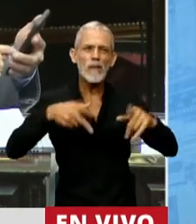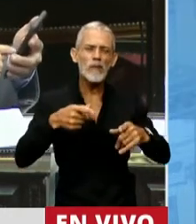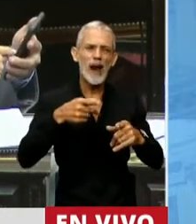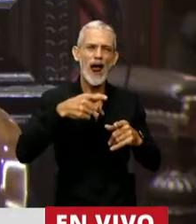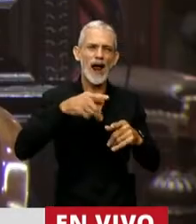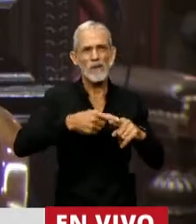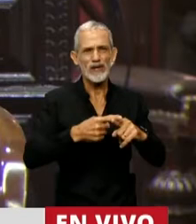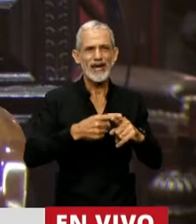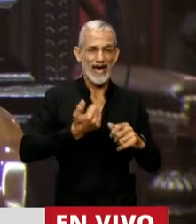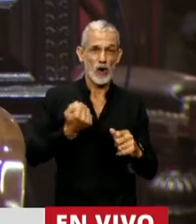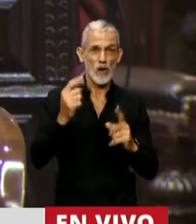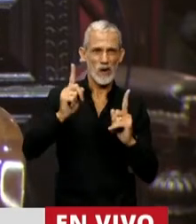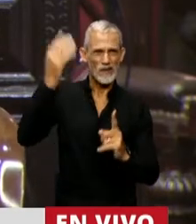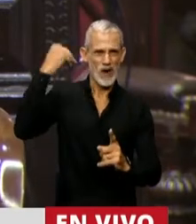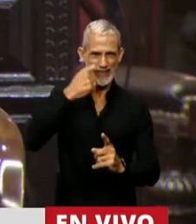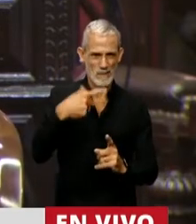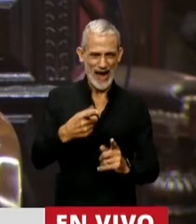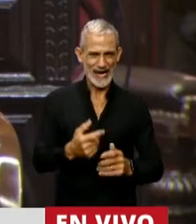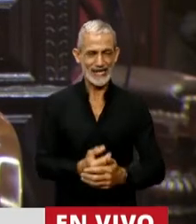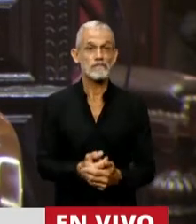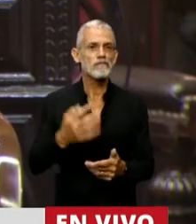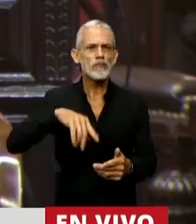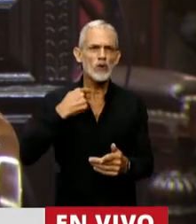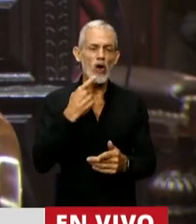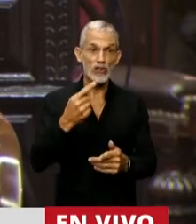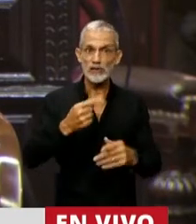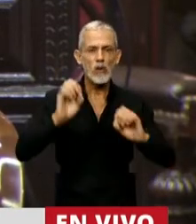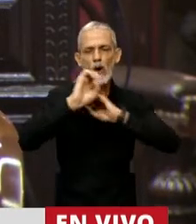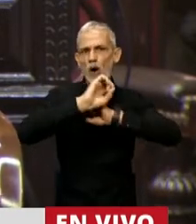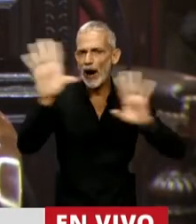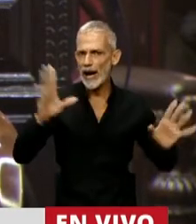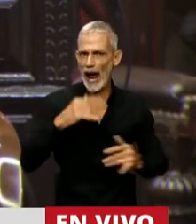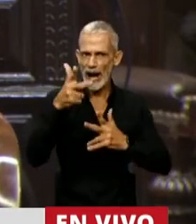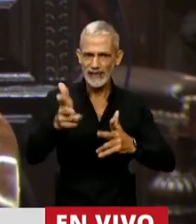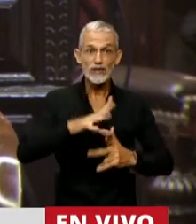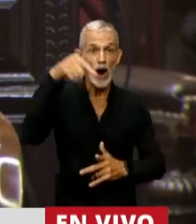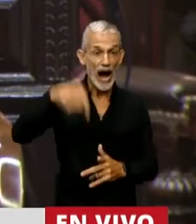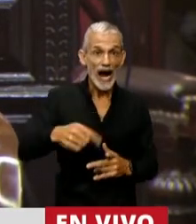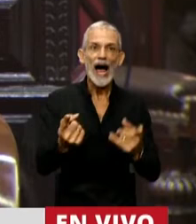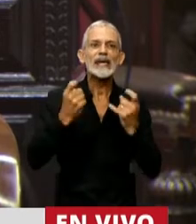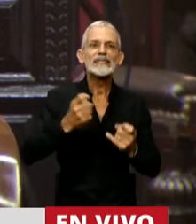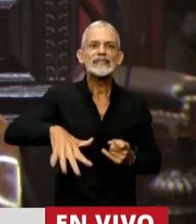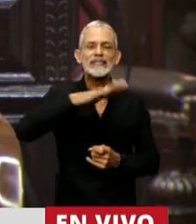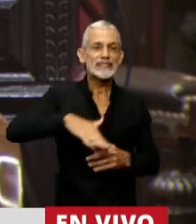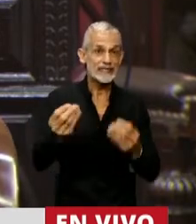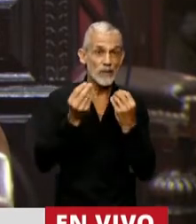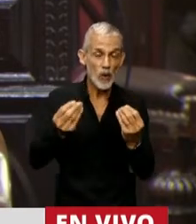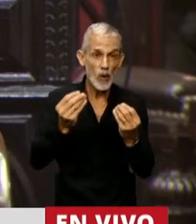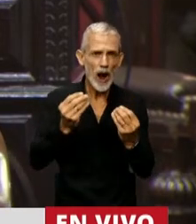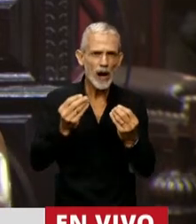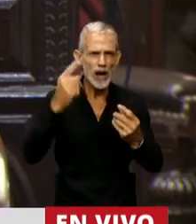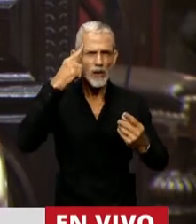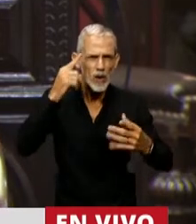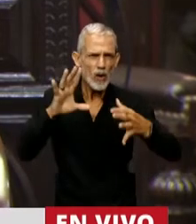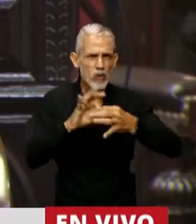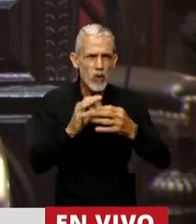económica que tenía el gobierno de Macri. Y por eso decimos con absoluta claridad, acá lo que necesitamos es alinear